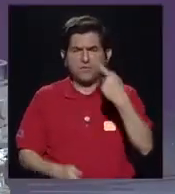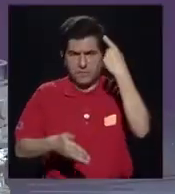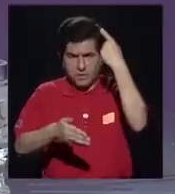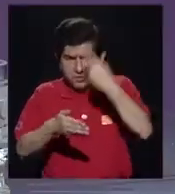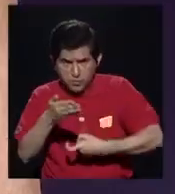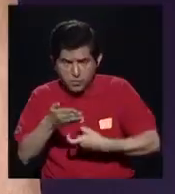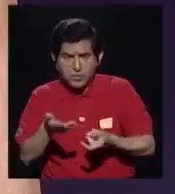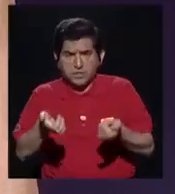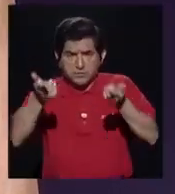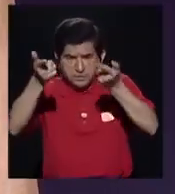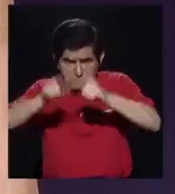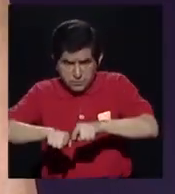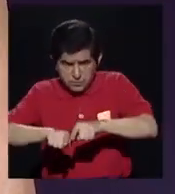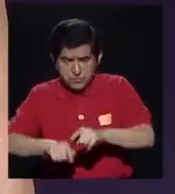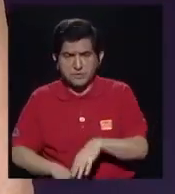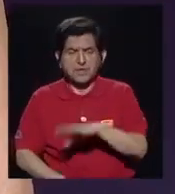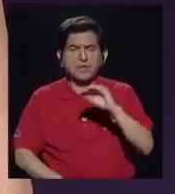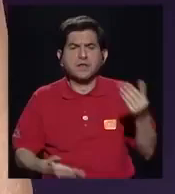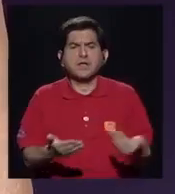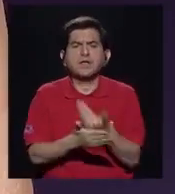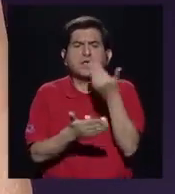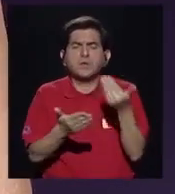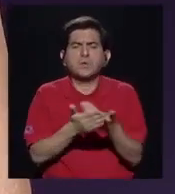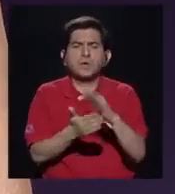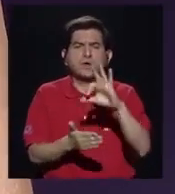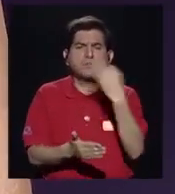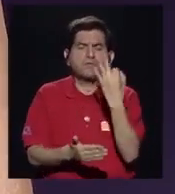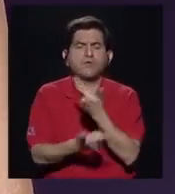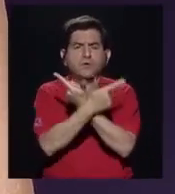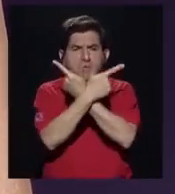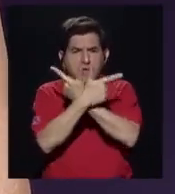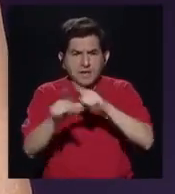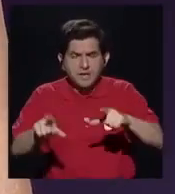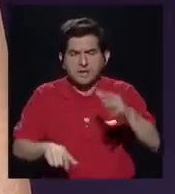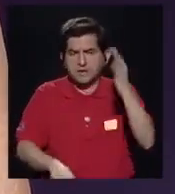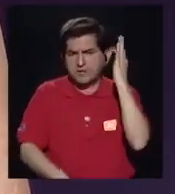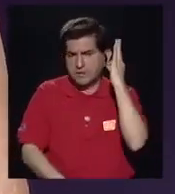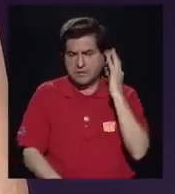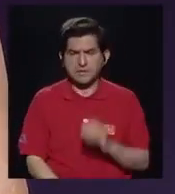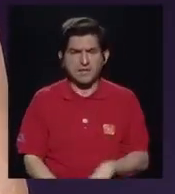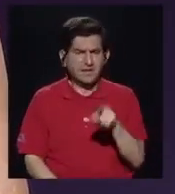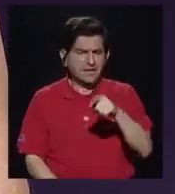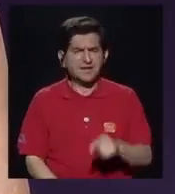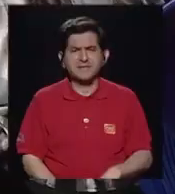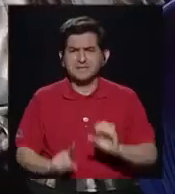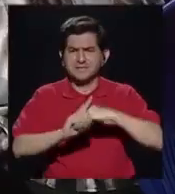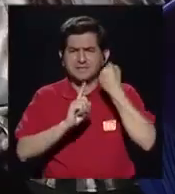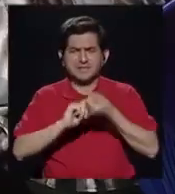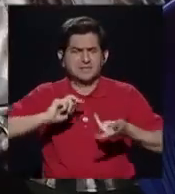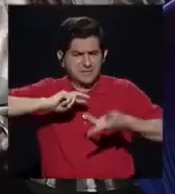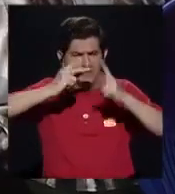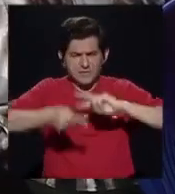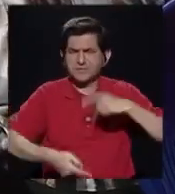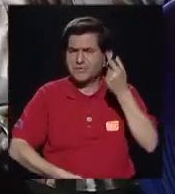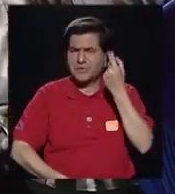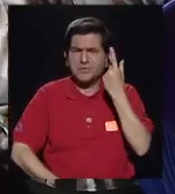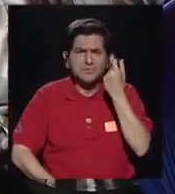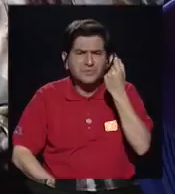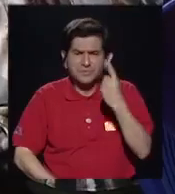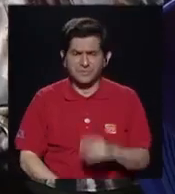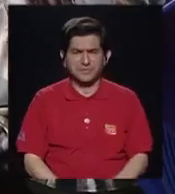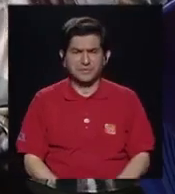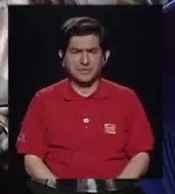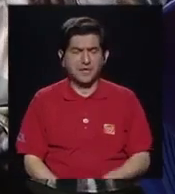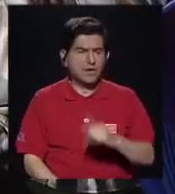este las nuevas formas también de liberación de las mujeres y que esa contradicción que no podemos entender qué otro